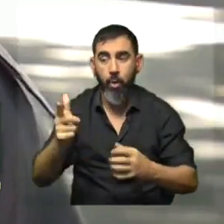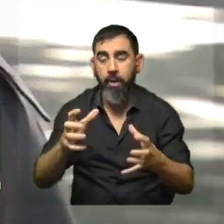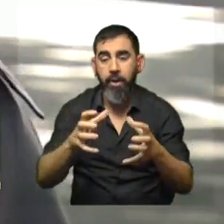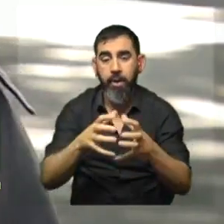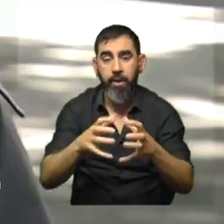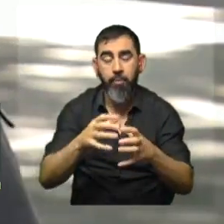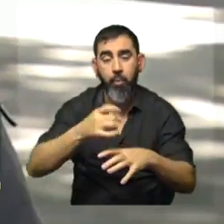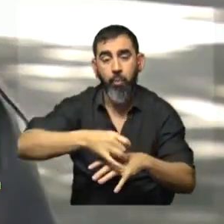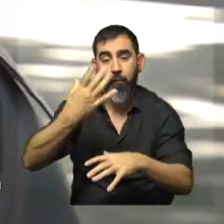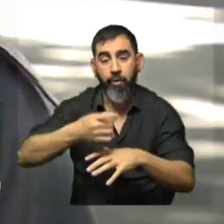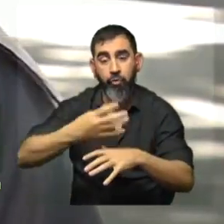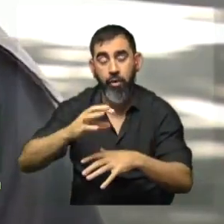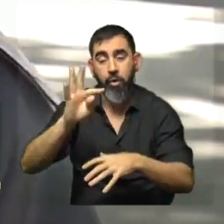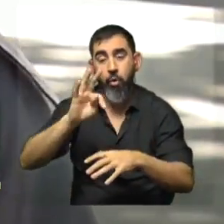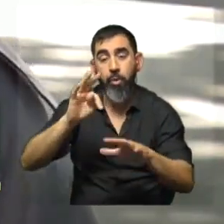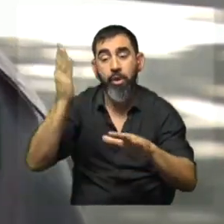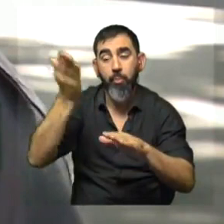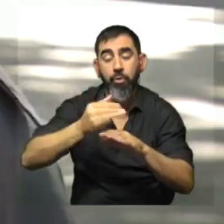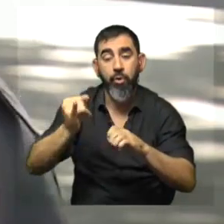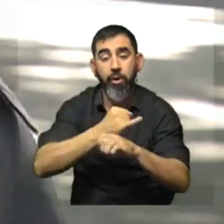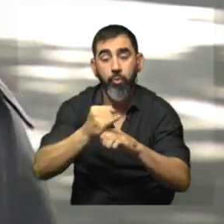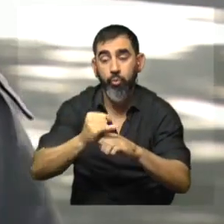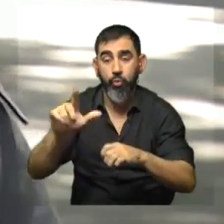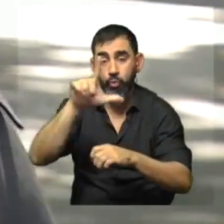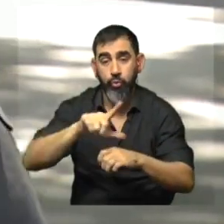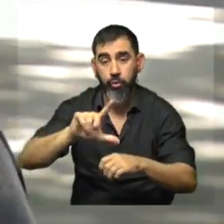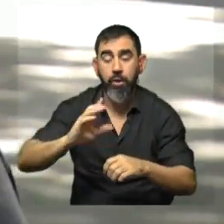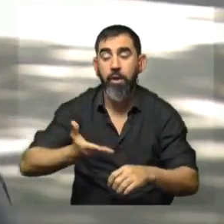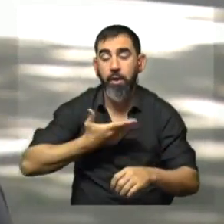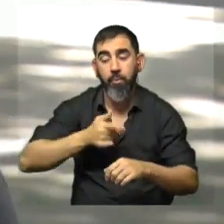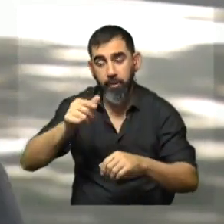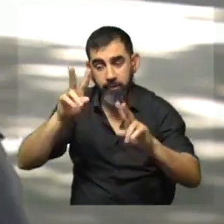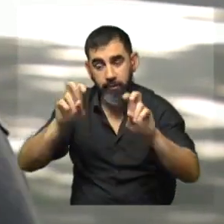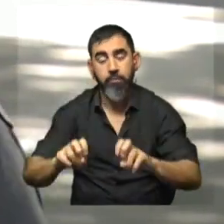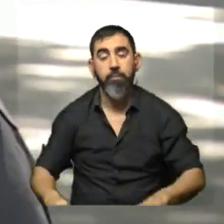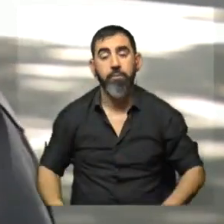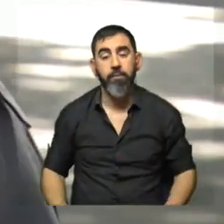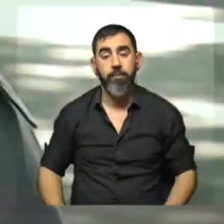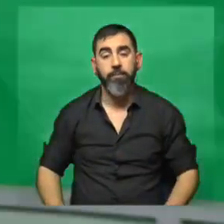multidisciplinarios en el 90% de las instituciones de bachillerato y estamos reclamando eso.